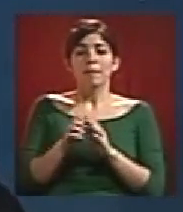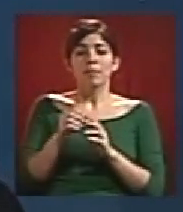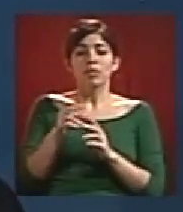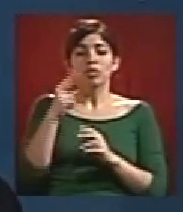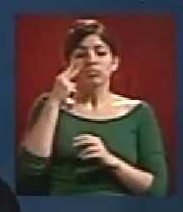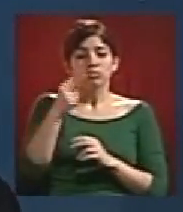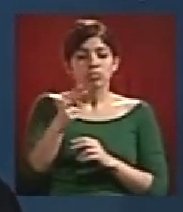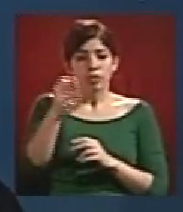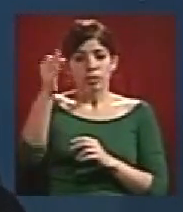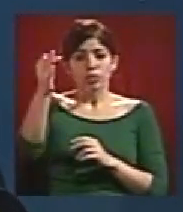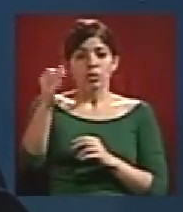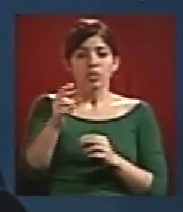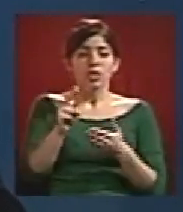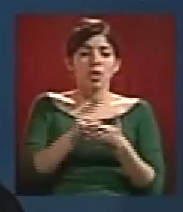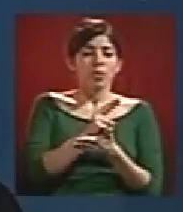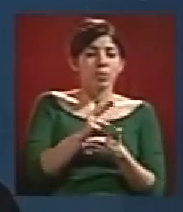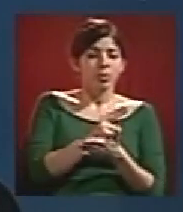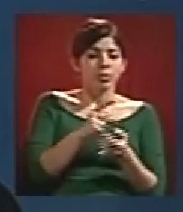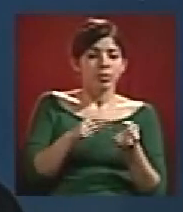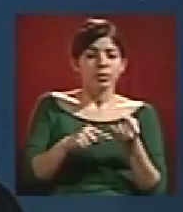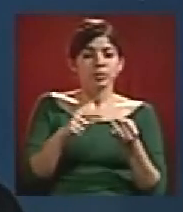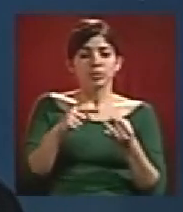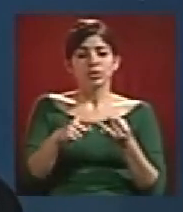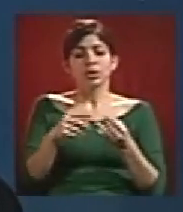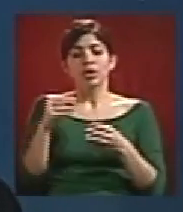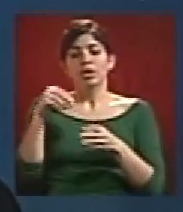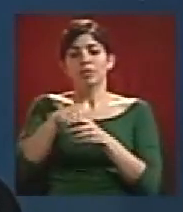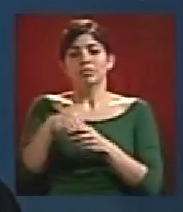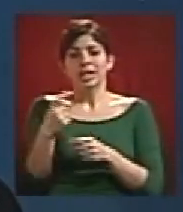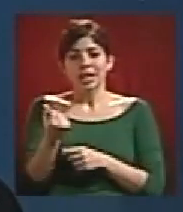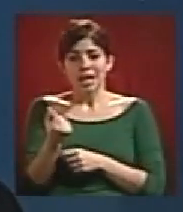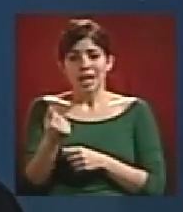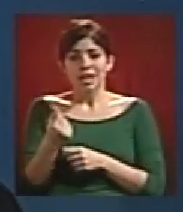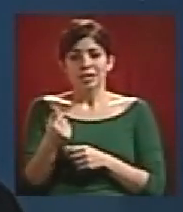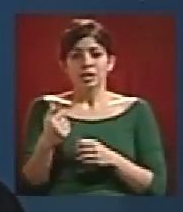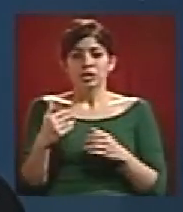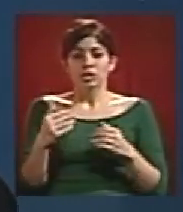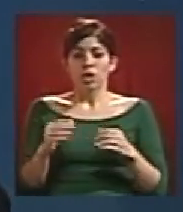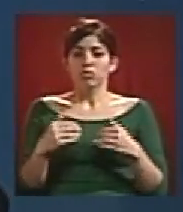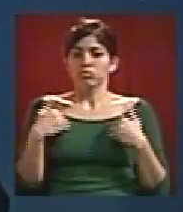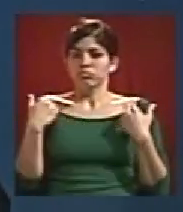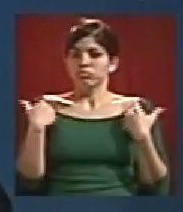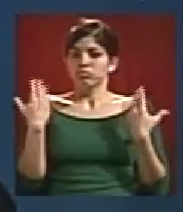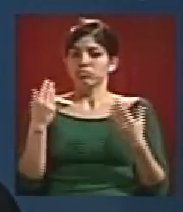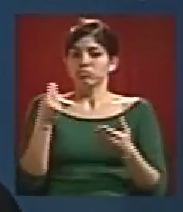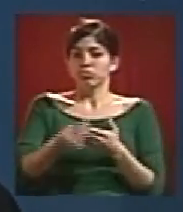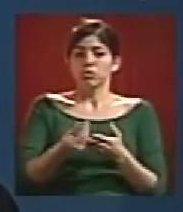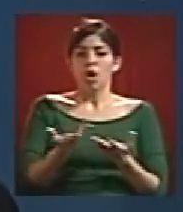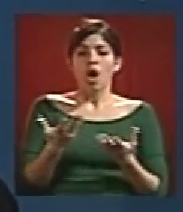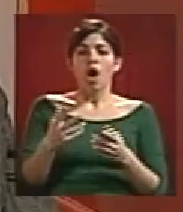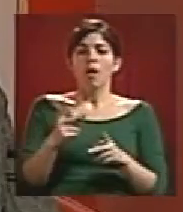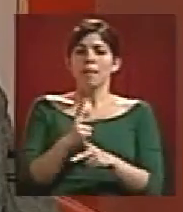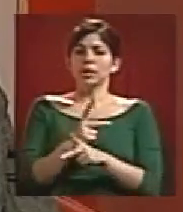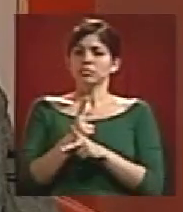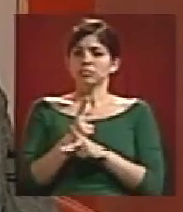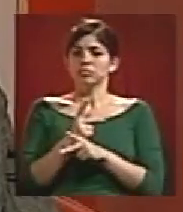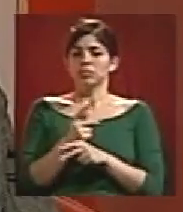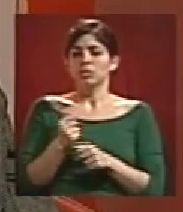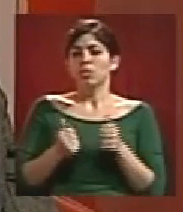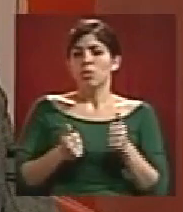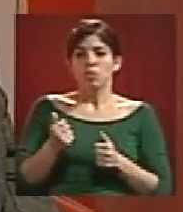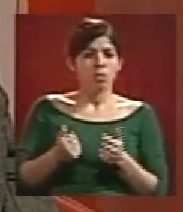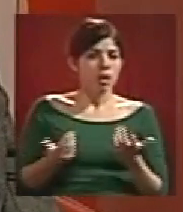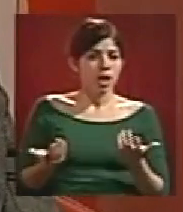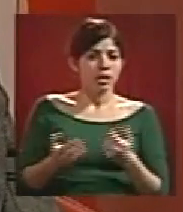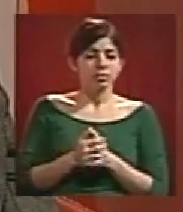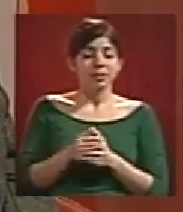repente de utilización, de generación de ingresos, son muy alegres o no son tan alegres, son muy conservadoras. Y ojo, ¿verdad?,